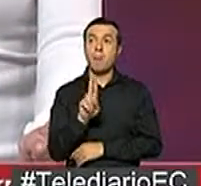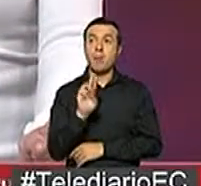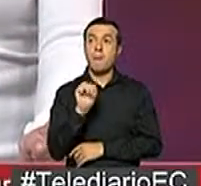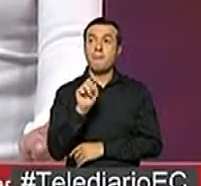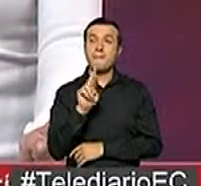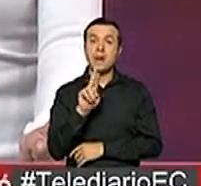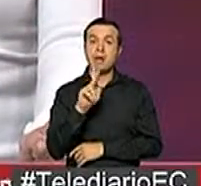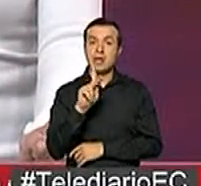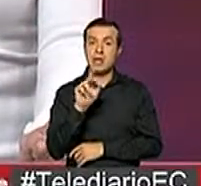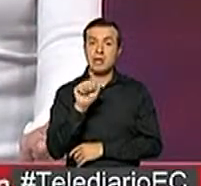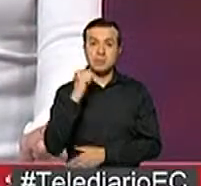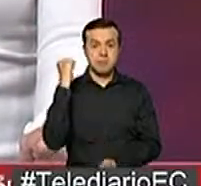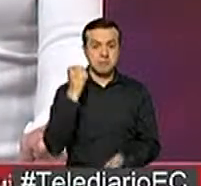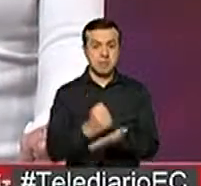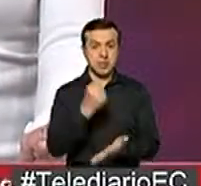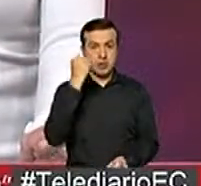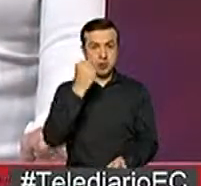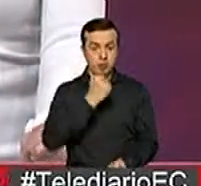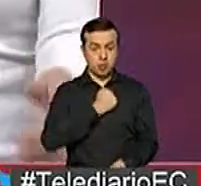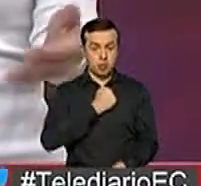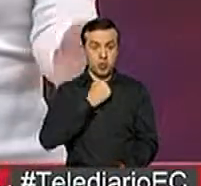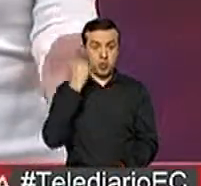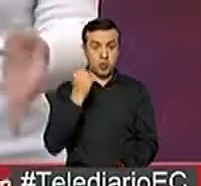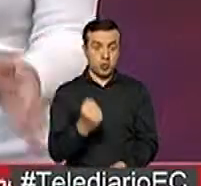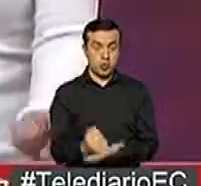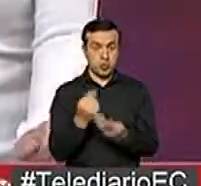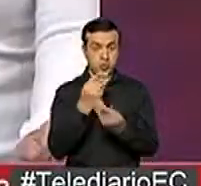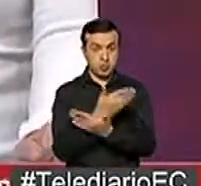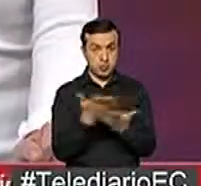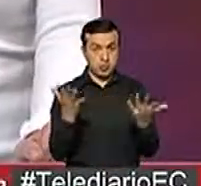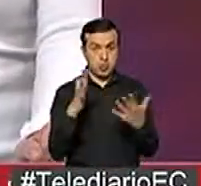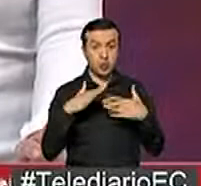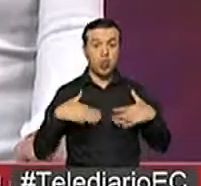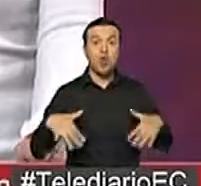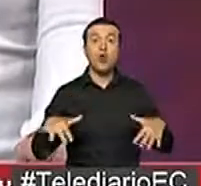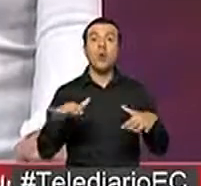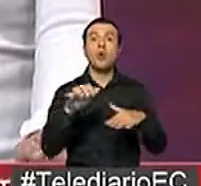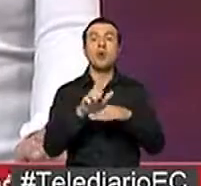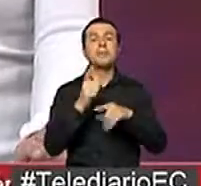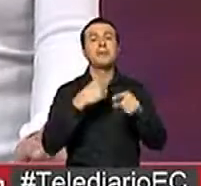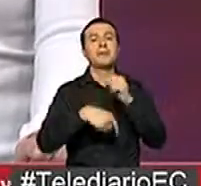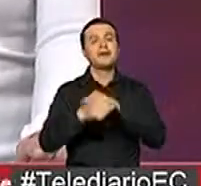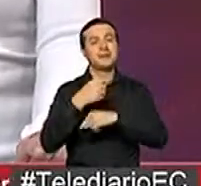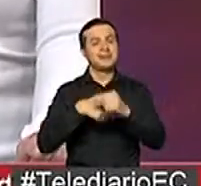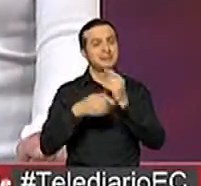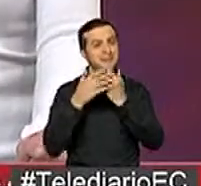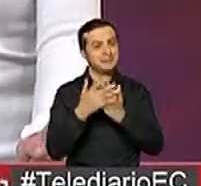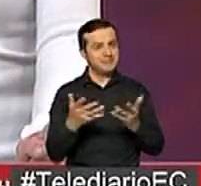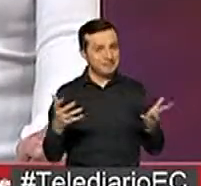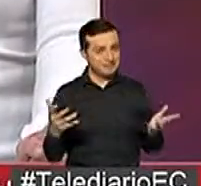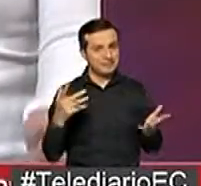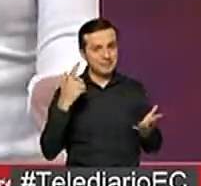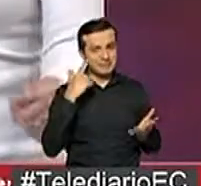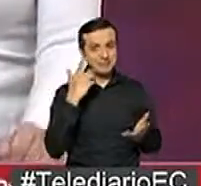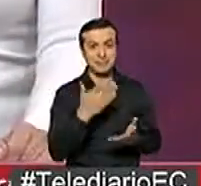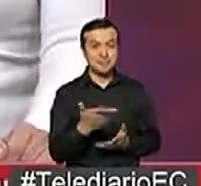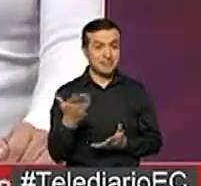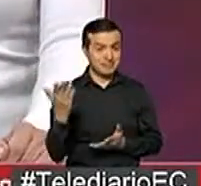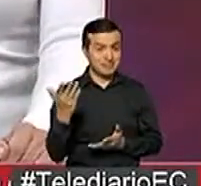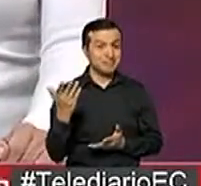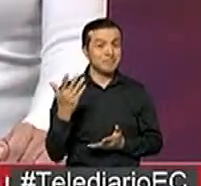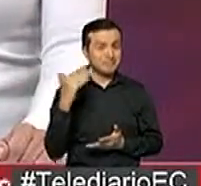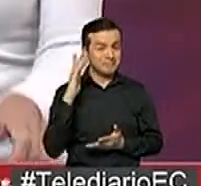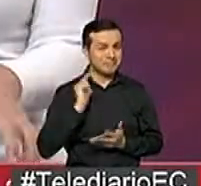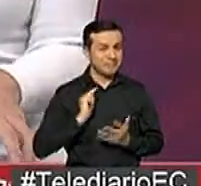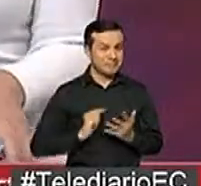la provincia de Napo buscan que sus productos se comercialicen tanto a nivel nacional como internacional. En la siguiente nota les contamos